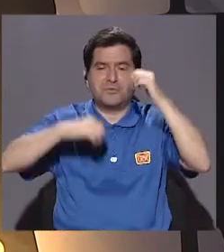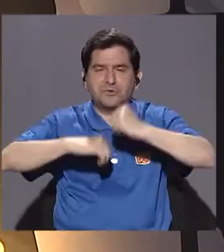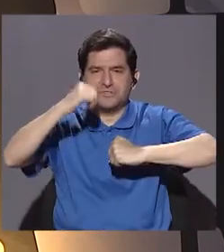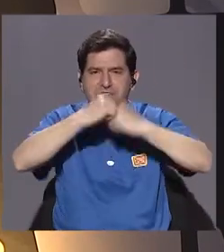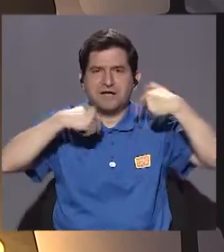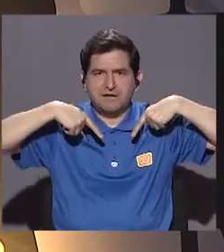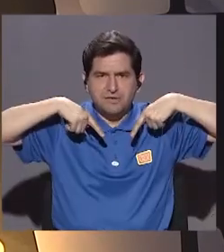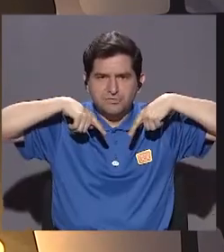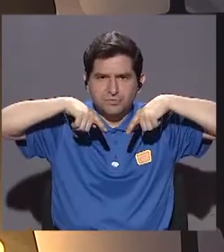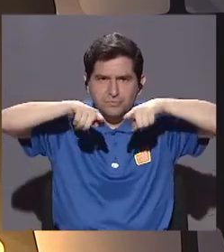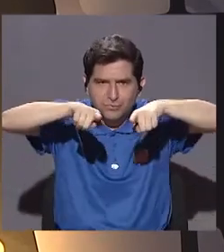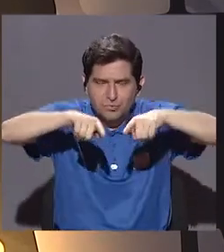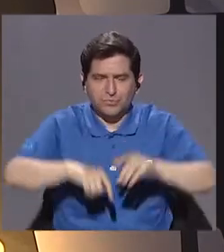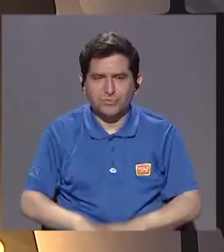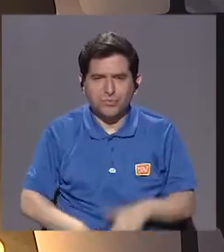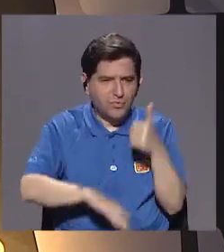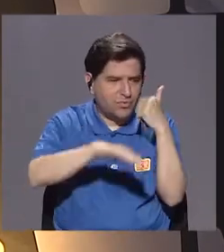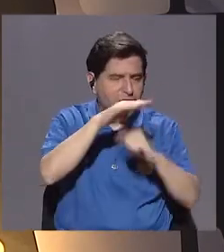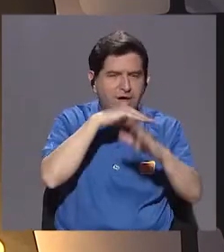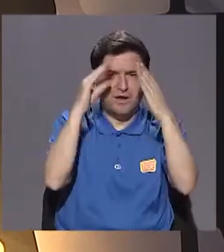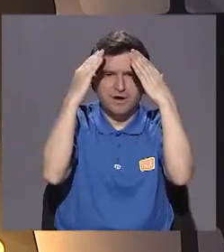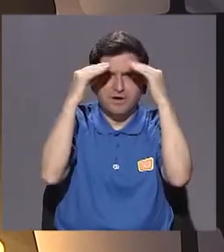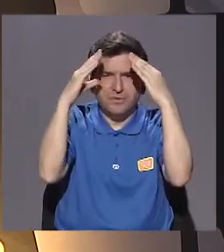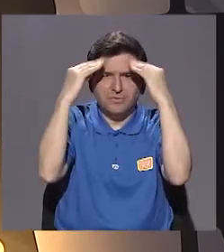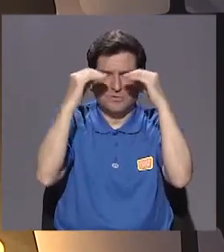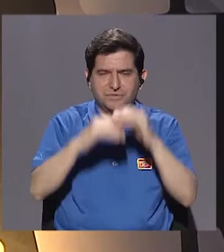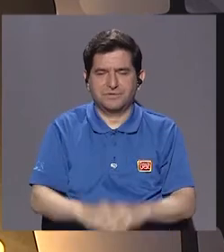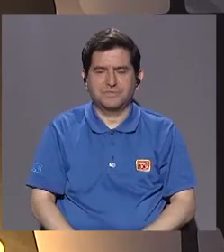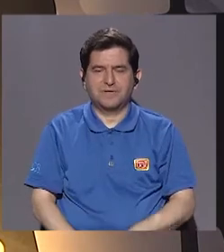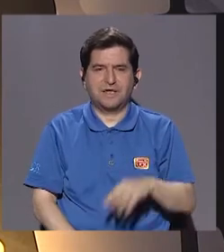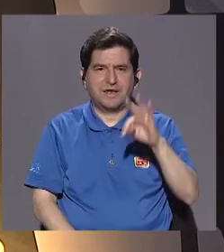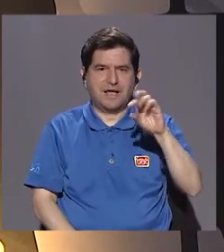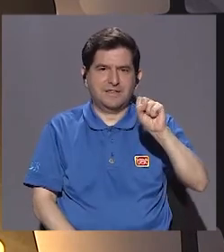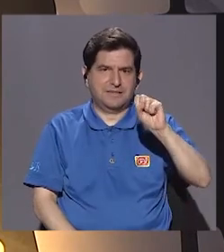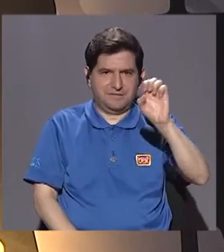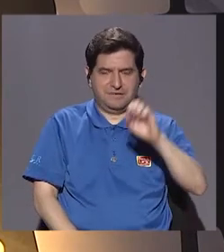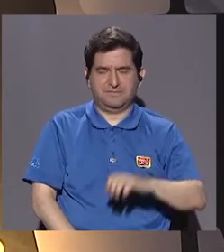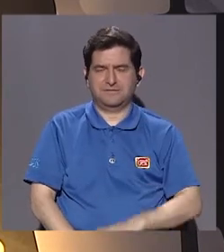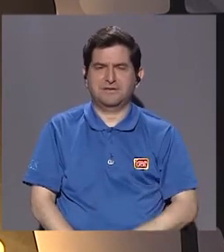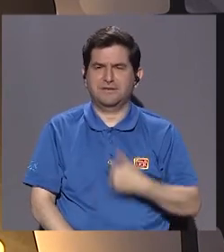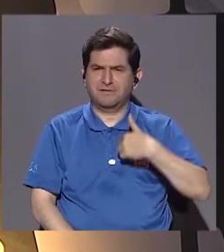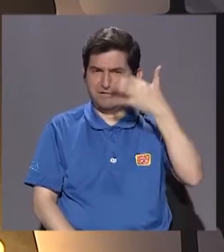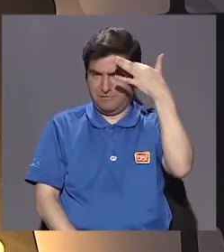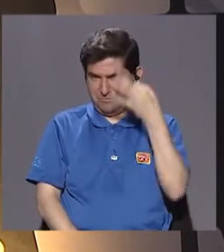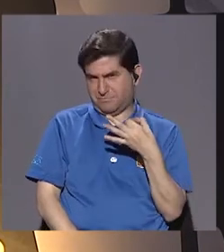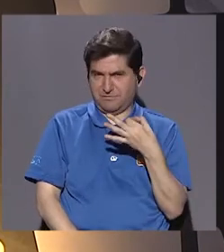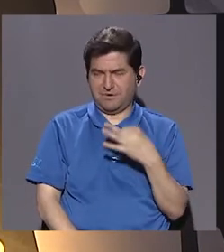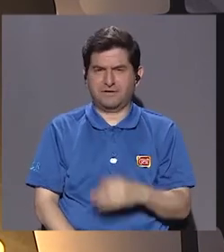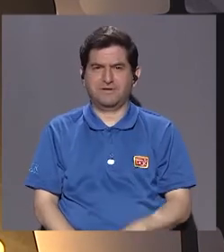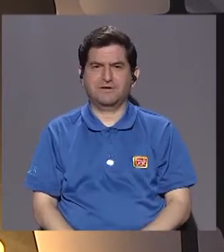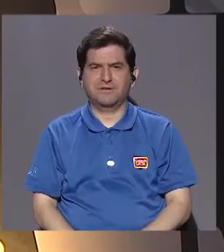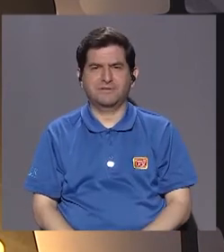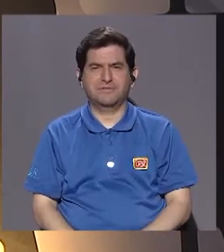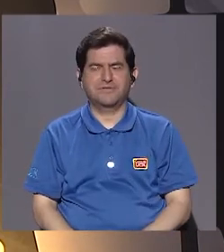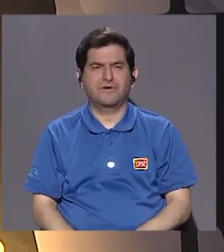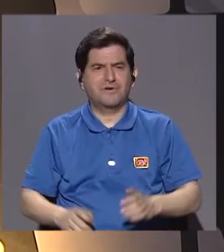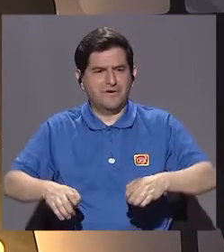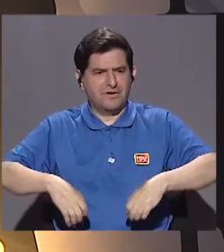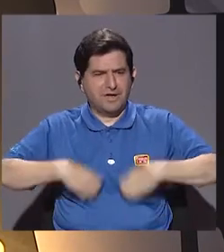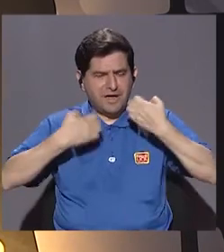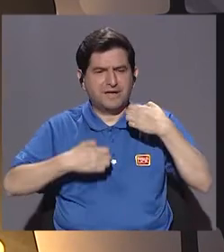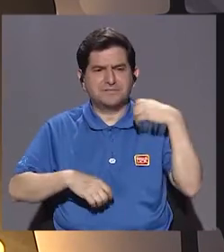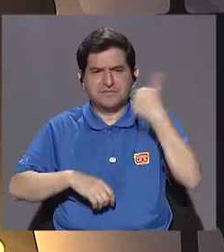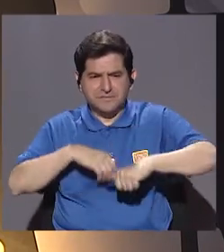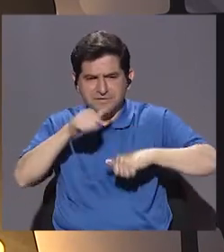paralelas esconder información al tribunal y yo creo que quedará de existir